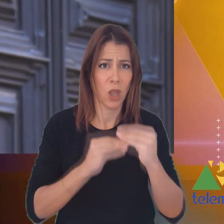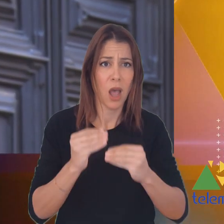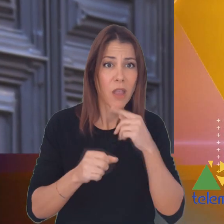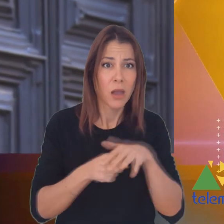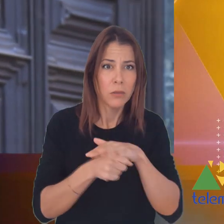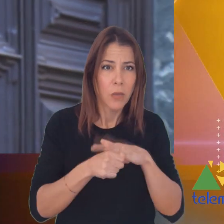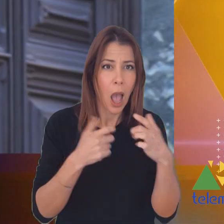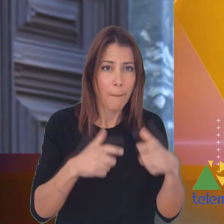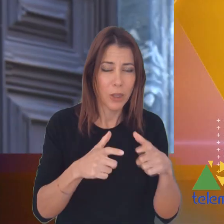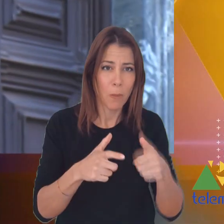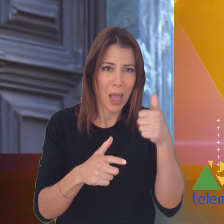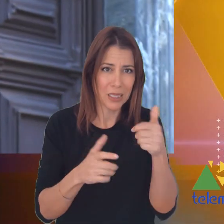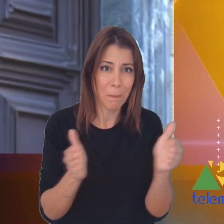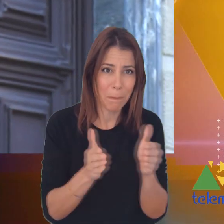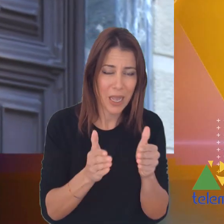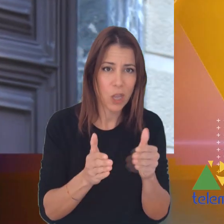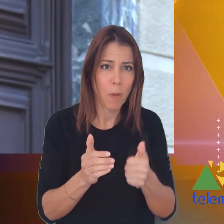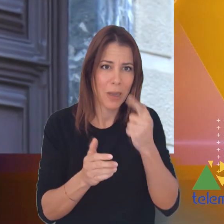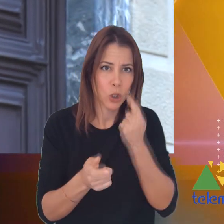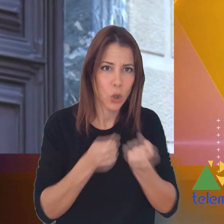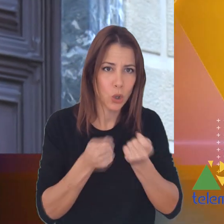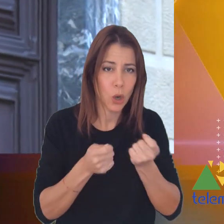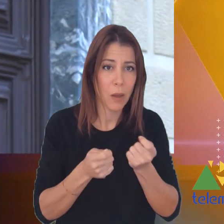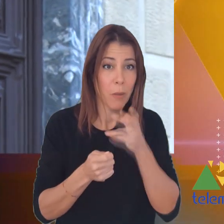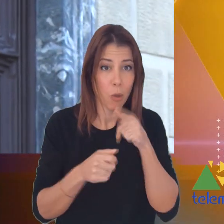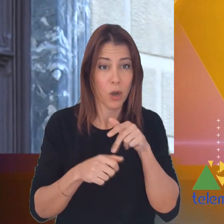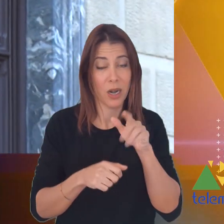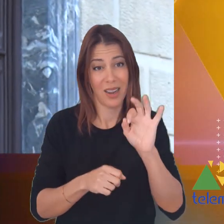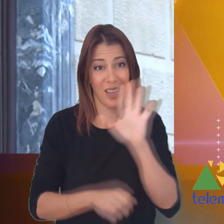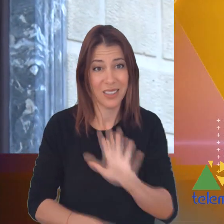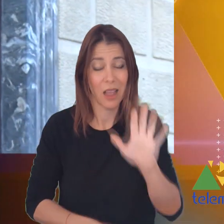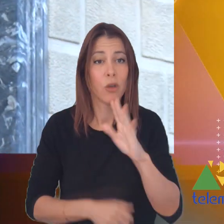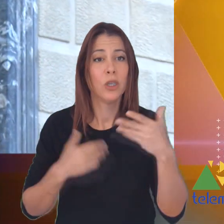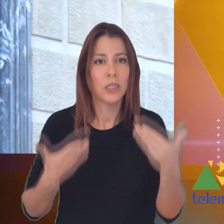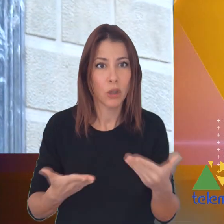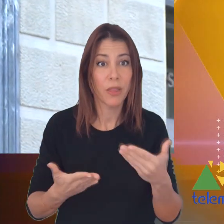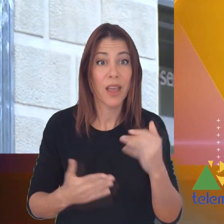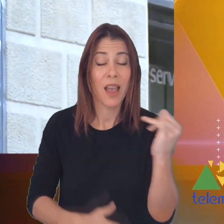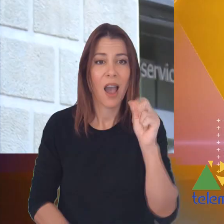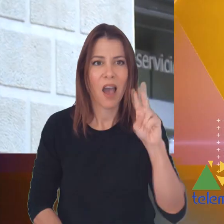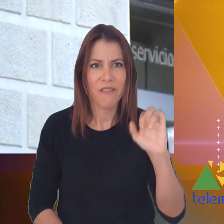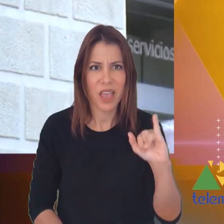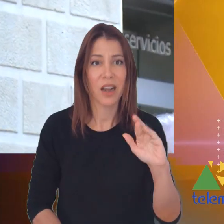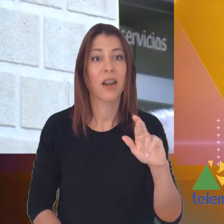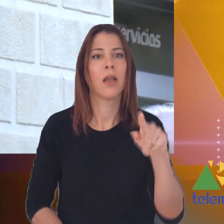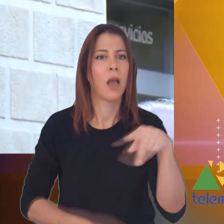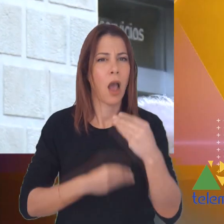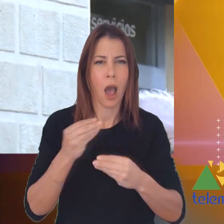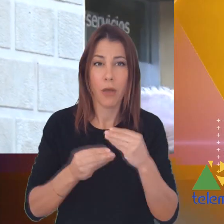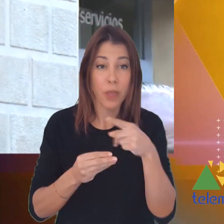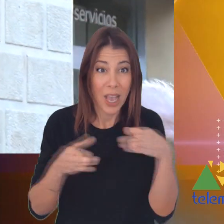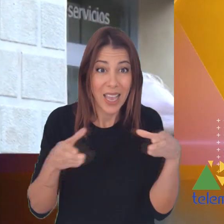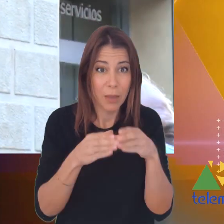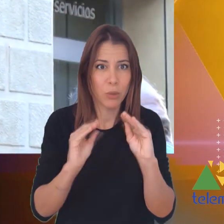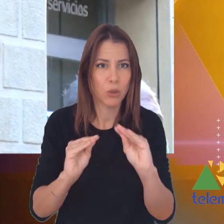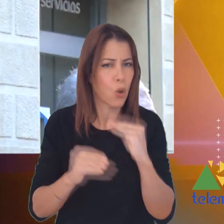un ámbito mucho más pequeño, mucho más controlable por parte del Estado, y Javier de Burgos hace un trabajo impecable, el equipo de Javier de Burgos hace un